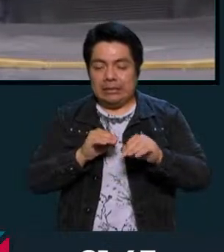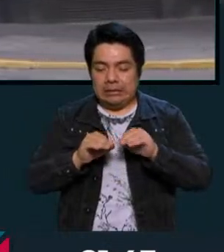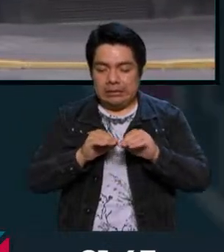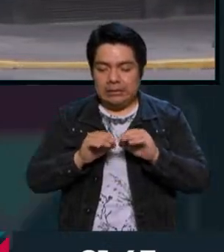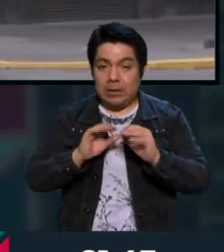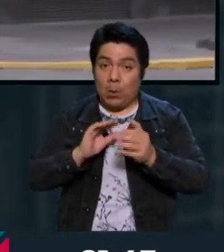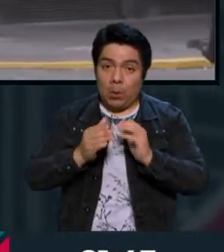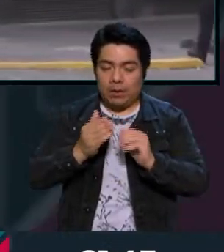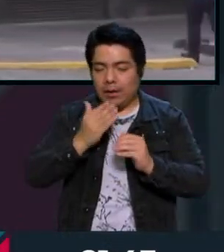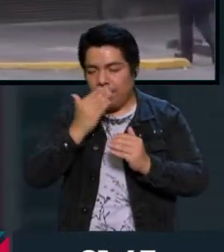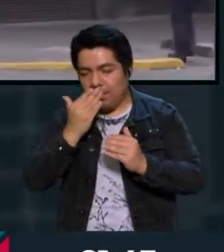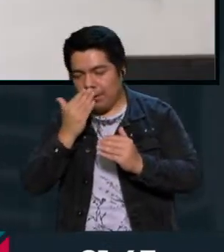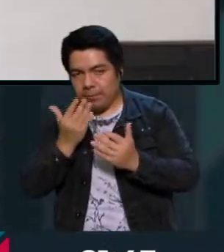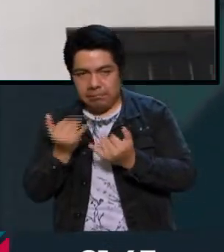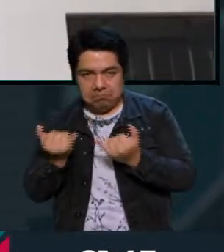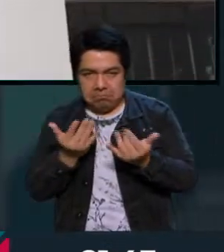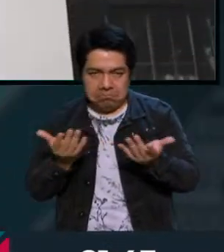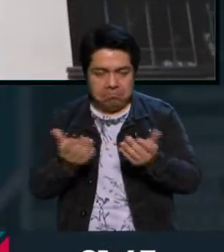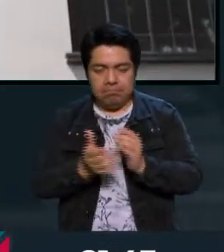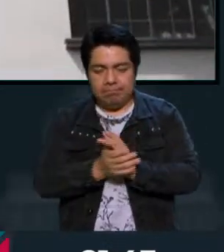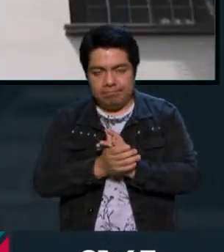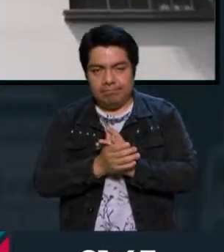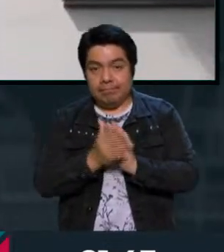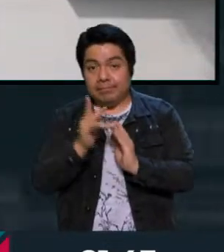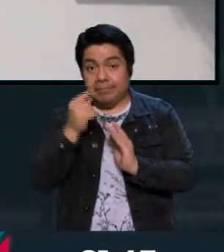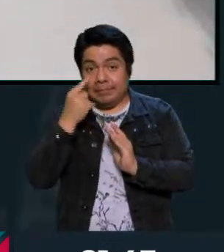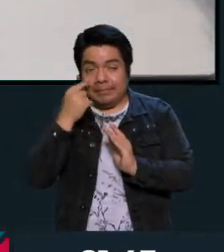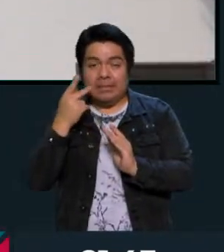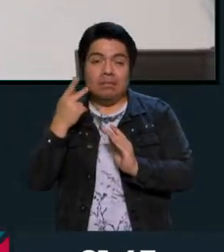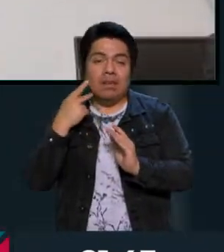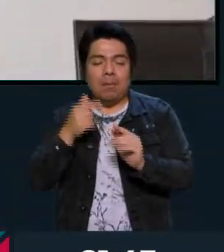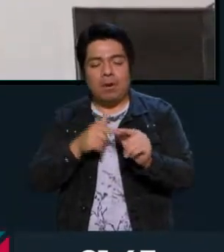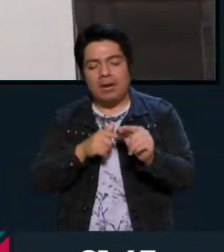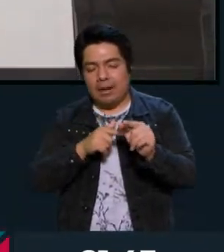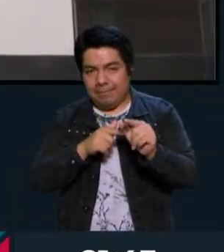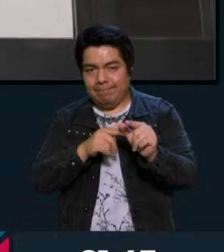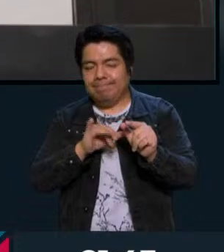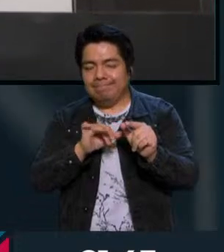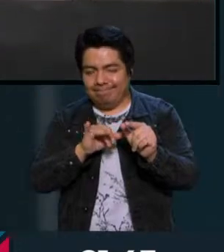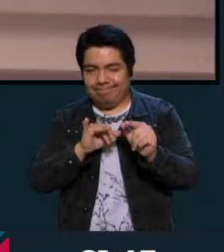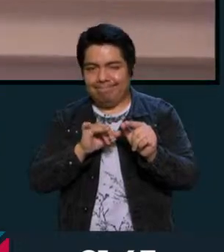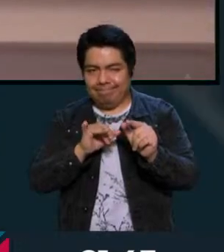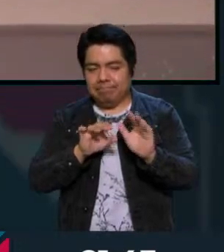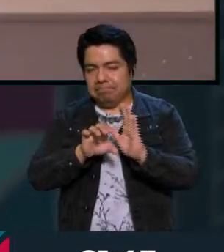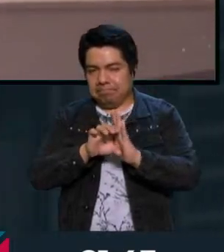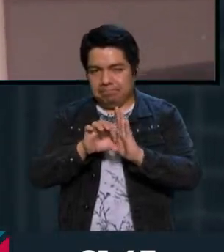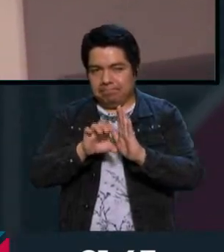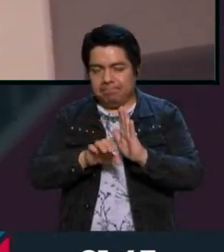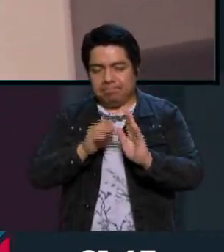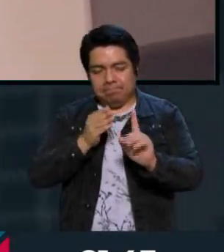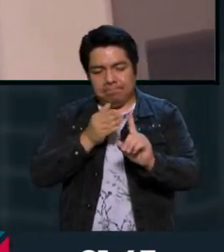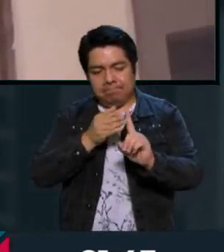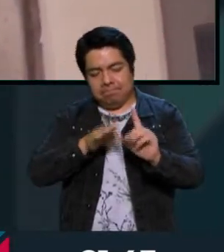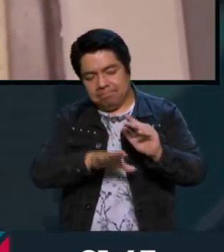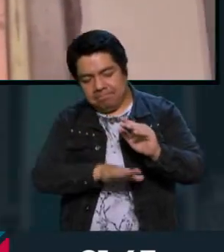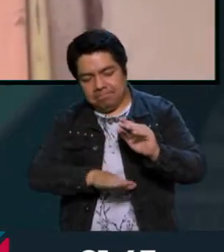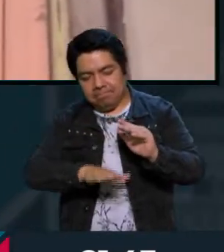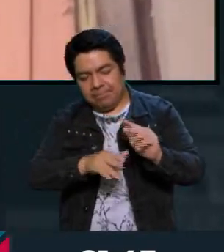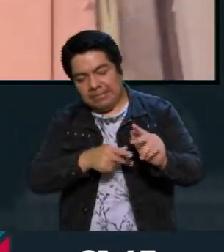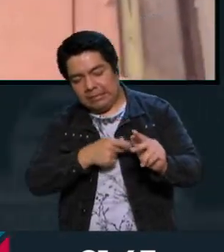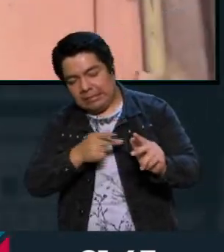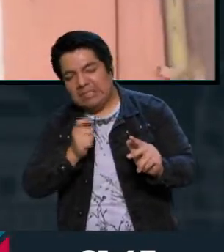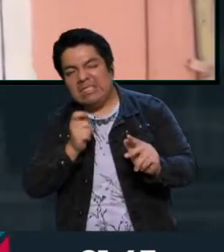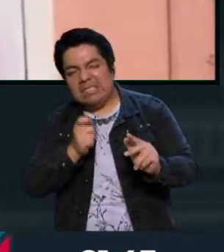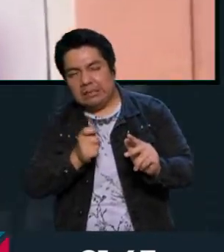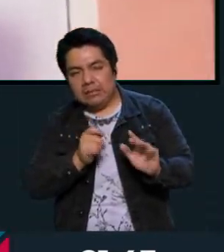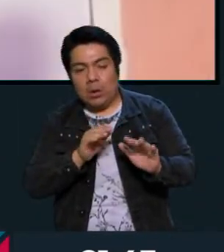estudian, pero eso ahora será una política permanente destinado cuando me refiero a los sectores menos favorecidos